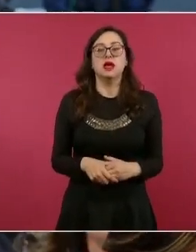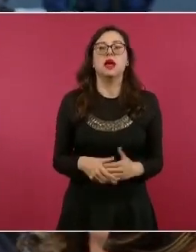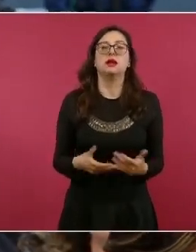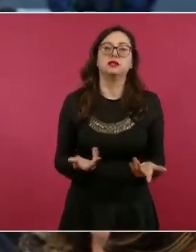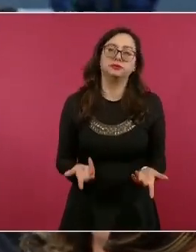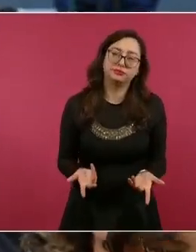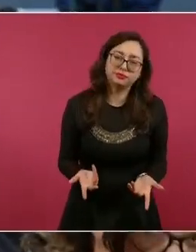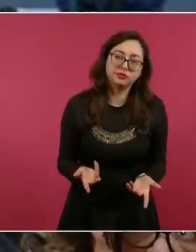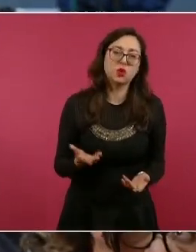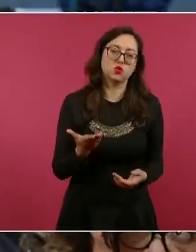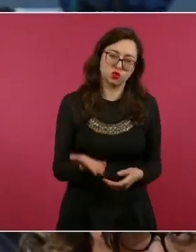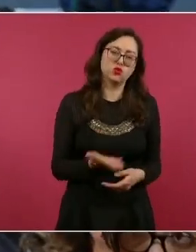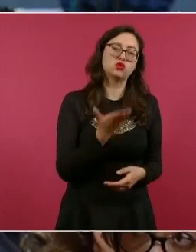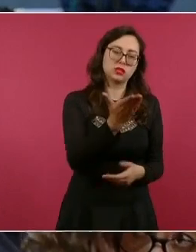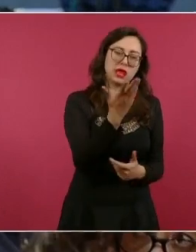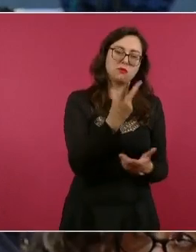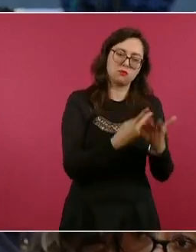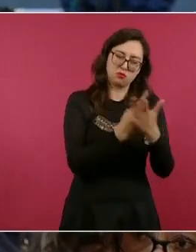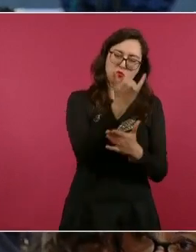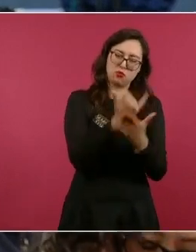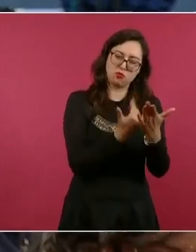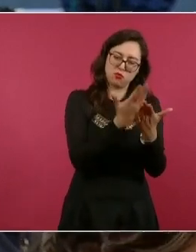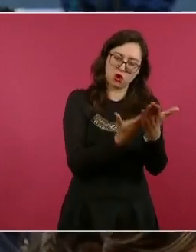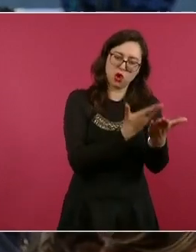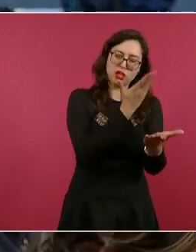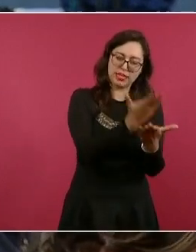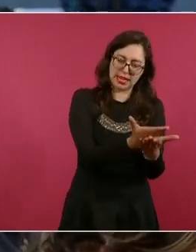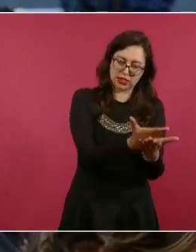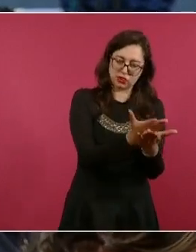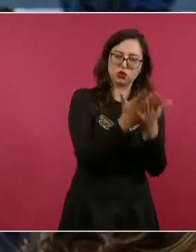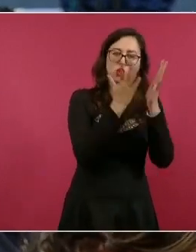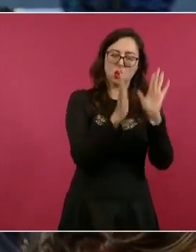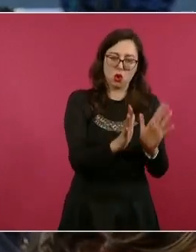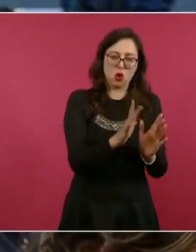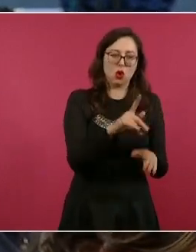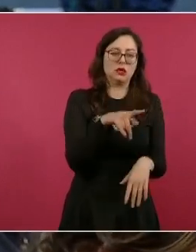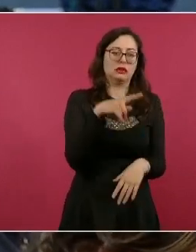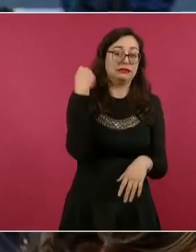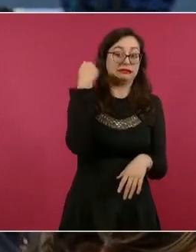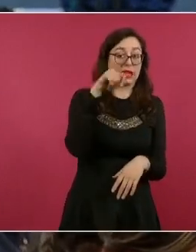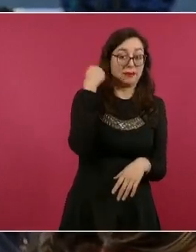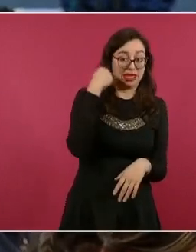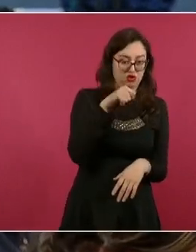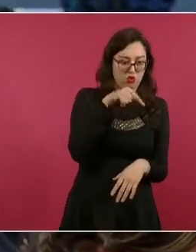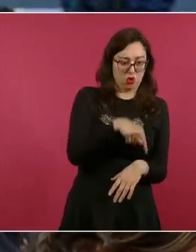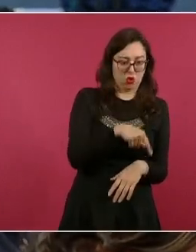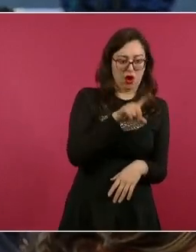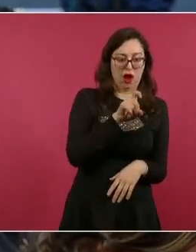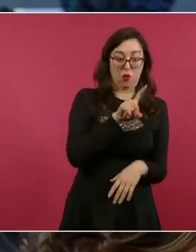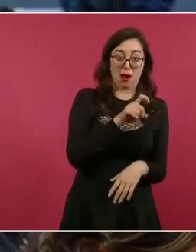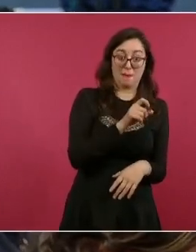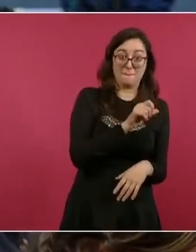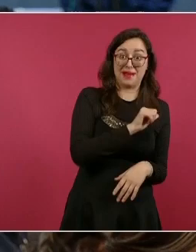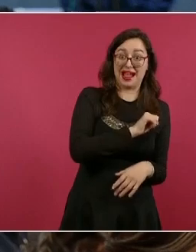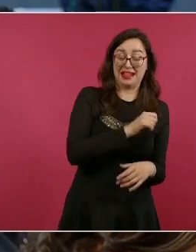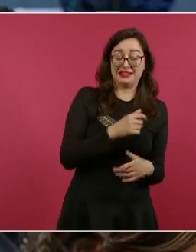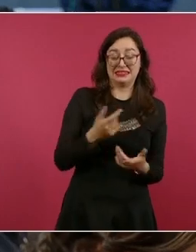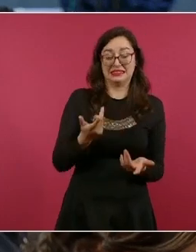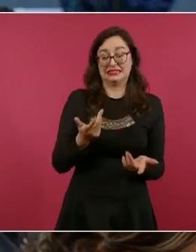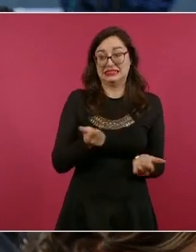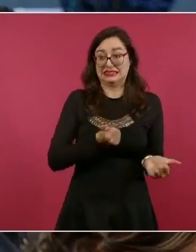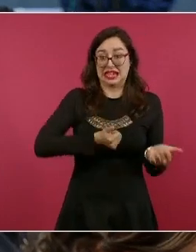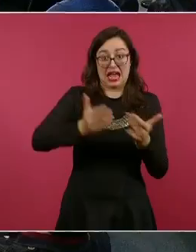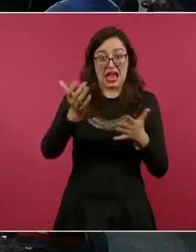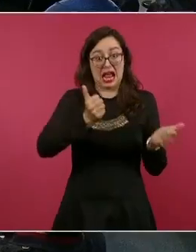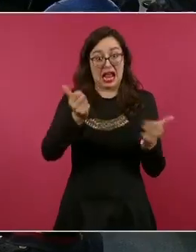En este caso, Nayarit tiene una situación similar a la de Tabasco, es decir, tiene exceso de agua por las lluvias. El planteamiento es ese, ¿no? Que se